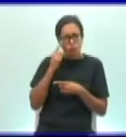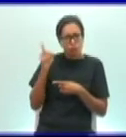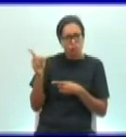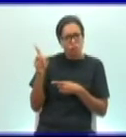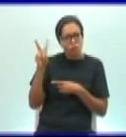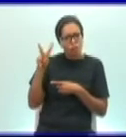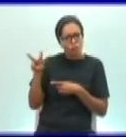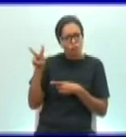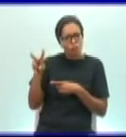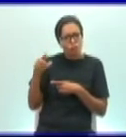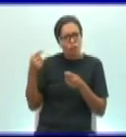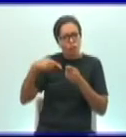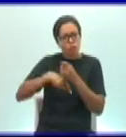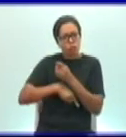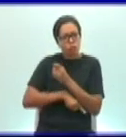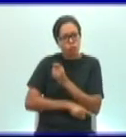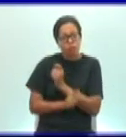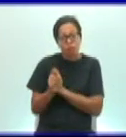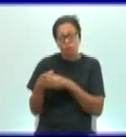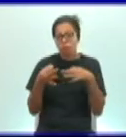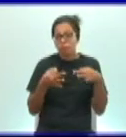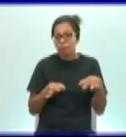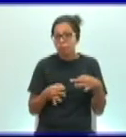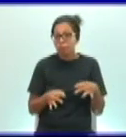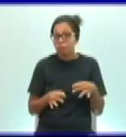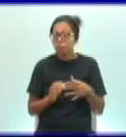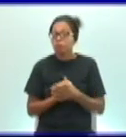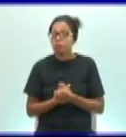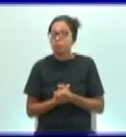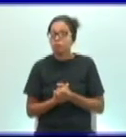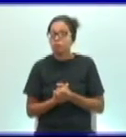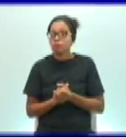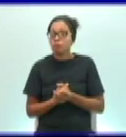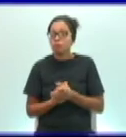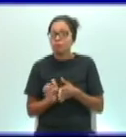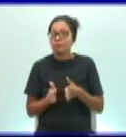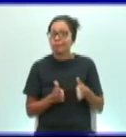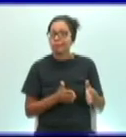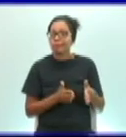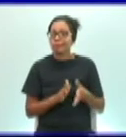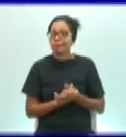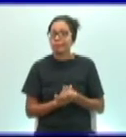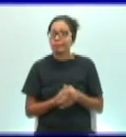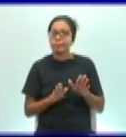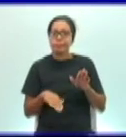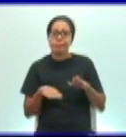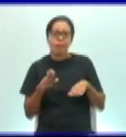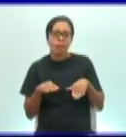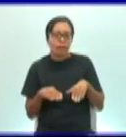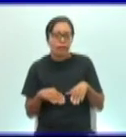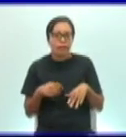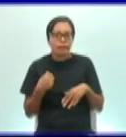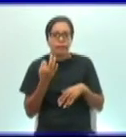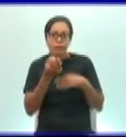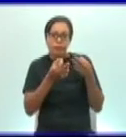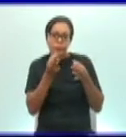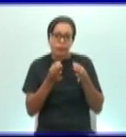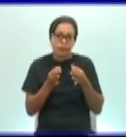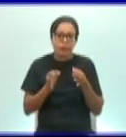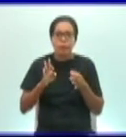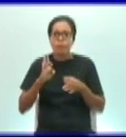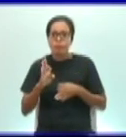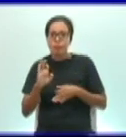documento. Primero aclaramos una cosa, a veces que sin querer, como hablamos mucho de la FEU, hablamos mucho del